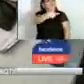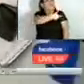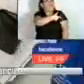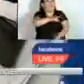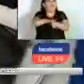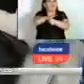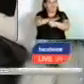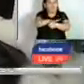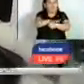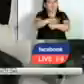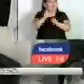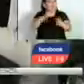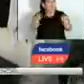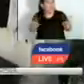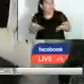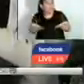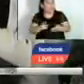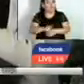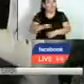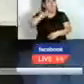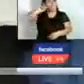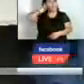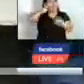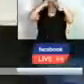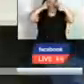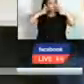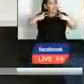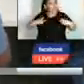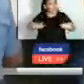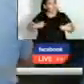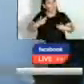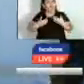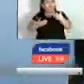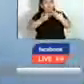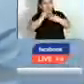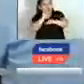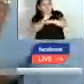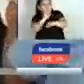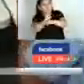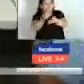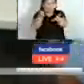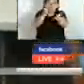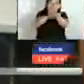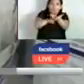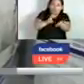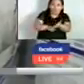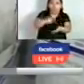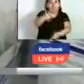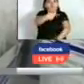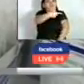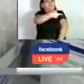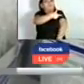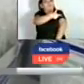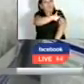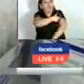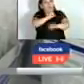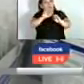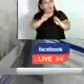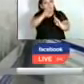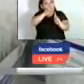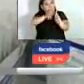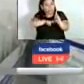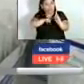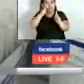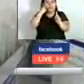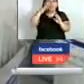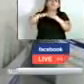El proceso que se sigue es el siguiente: prechequeo, orientación, registro, aplicación de la vacuna y observación.